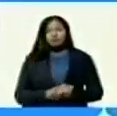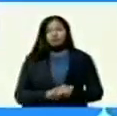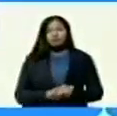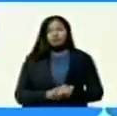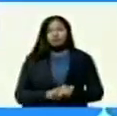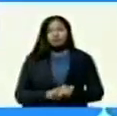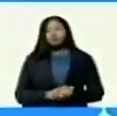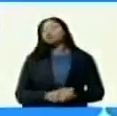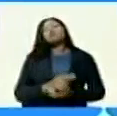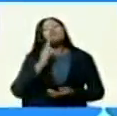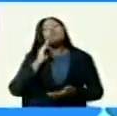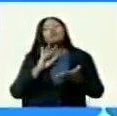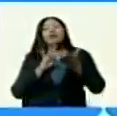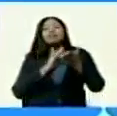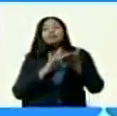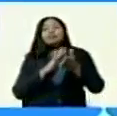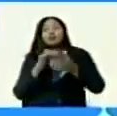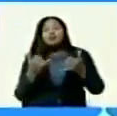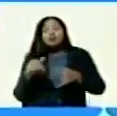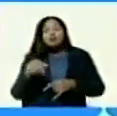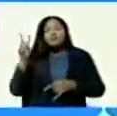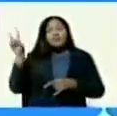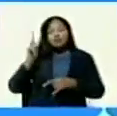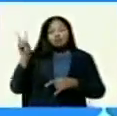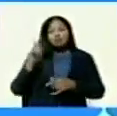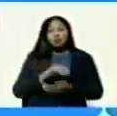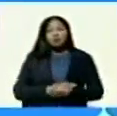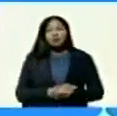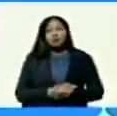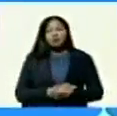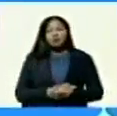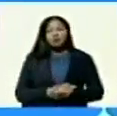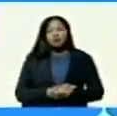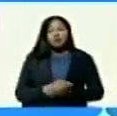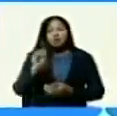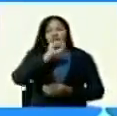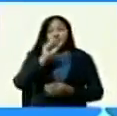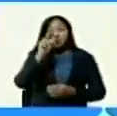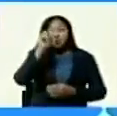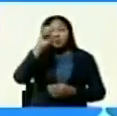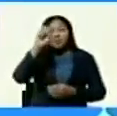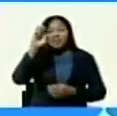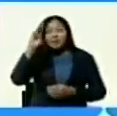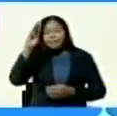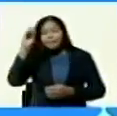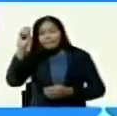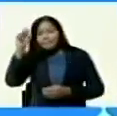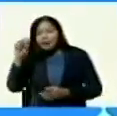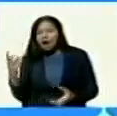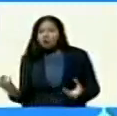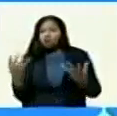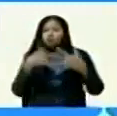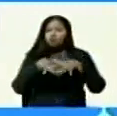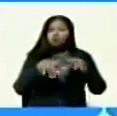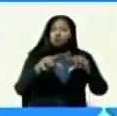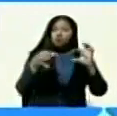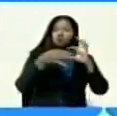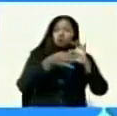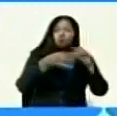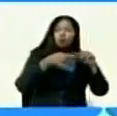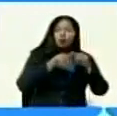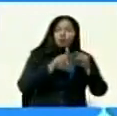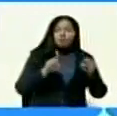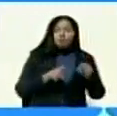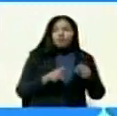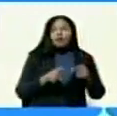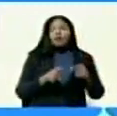en Venezuela. Allí la SUDEBAN está ya articulando con el Ministerio del Poder Popular